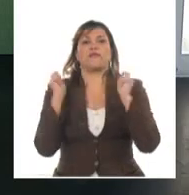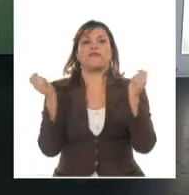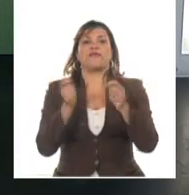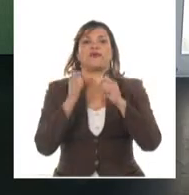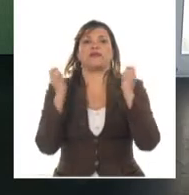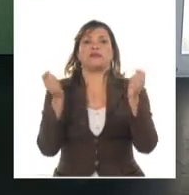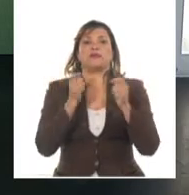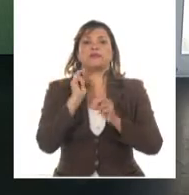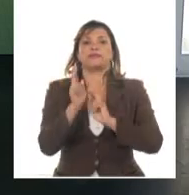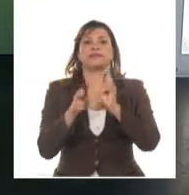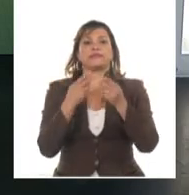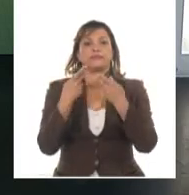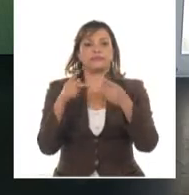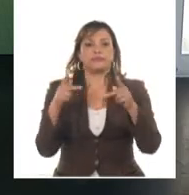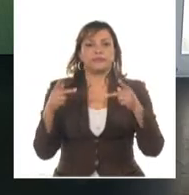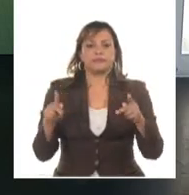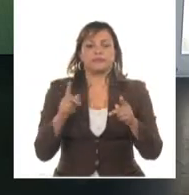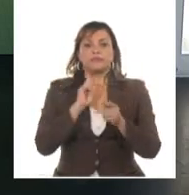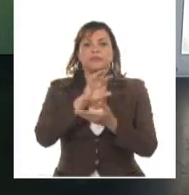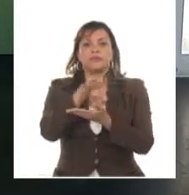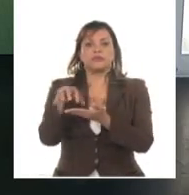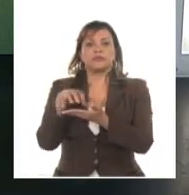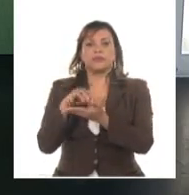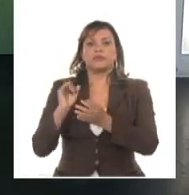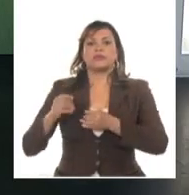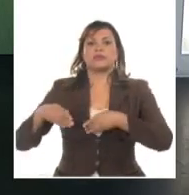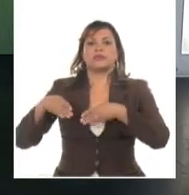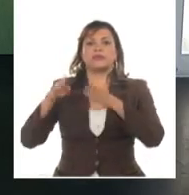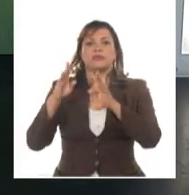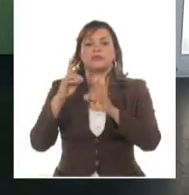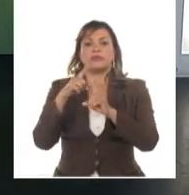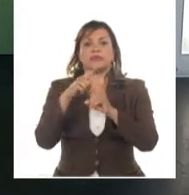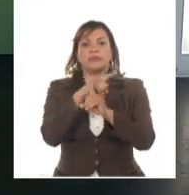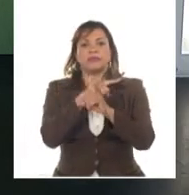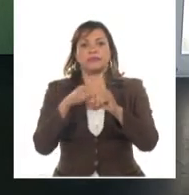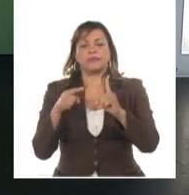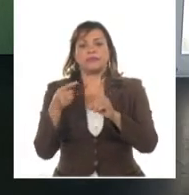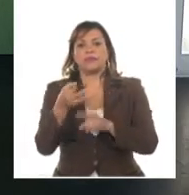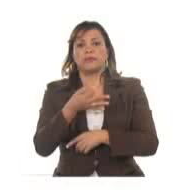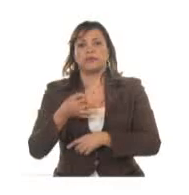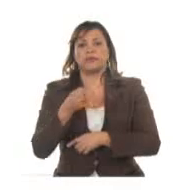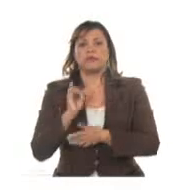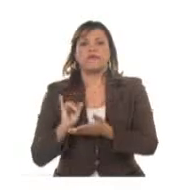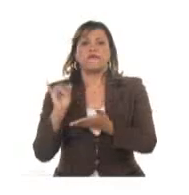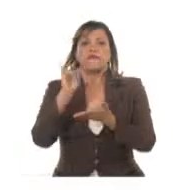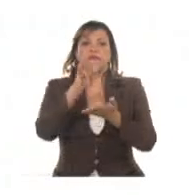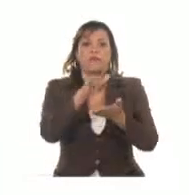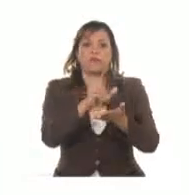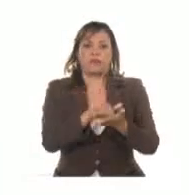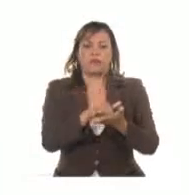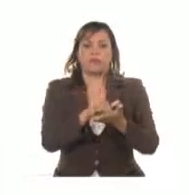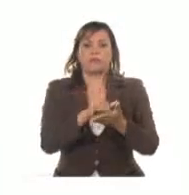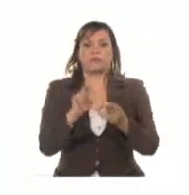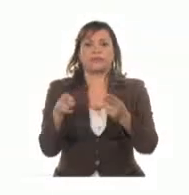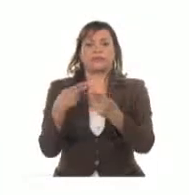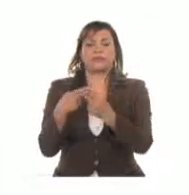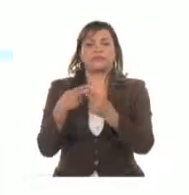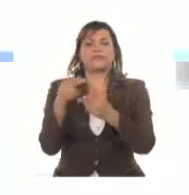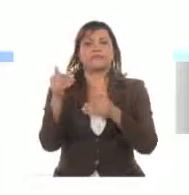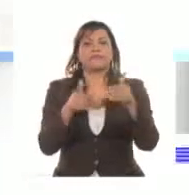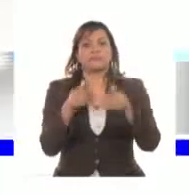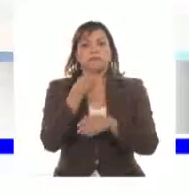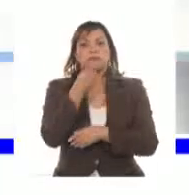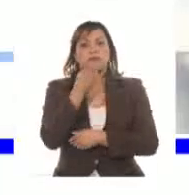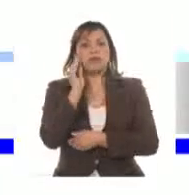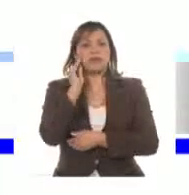orientación profesional en el Instituto Tecnológico José Martí del municipio de Boyeros. Durante el evento, los participantes podrán conocer